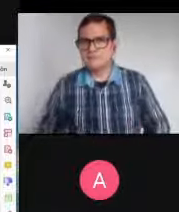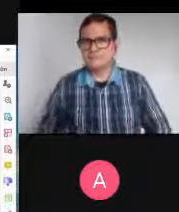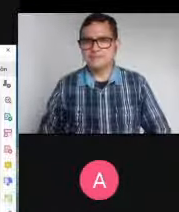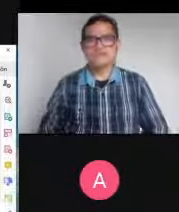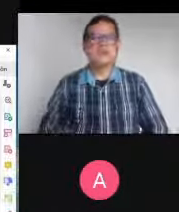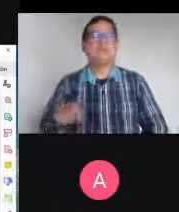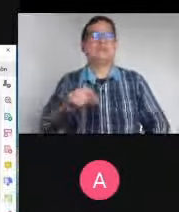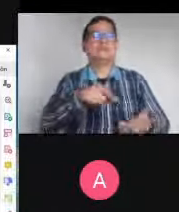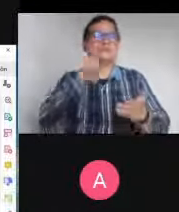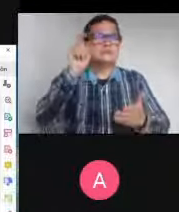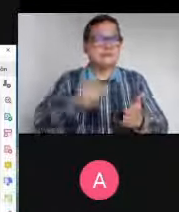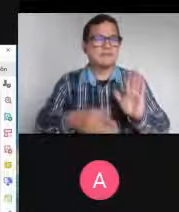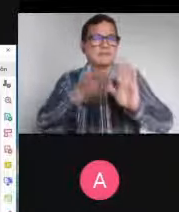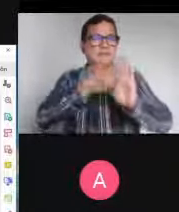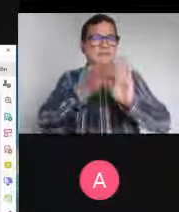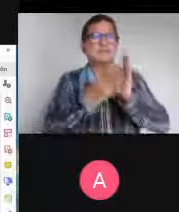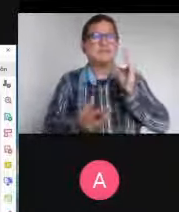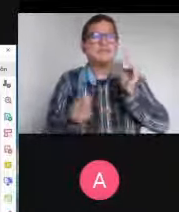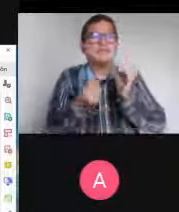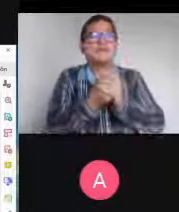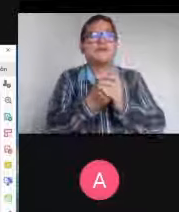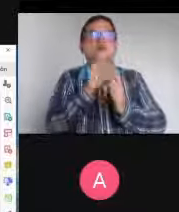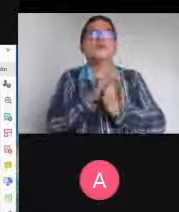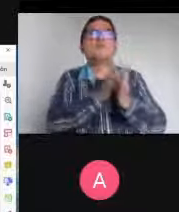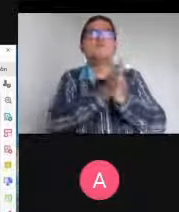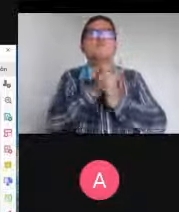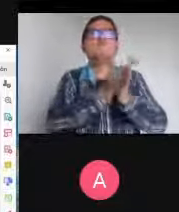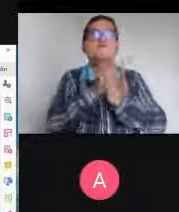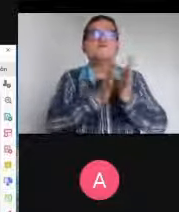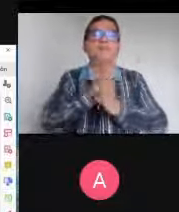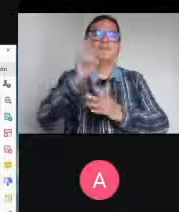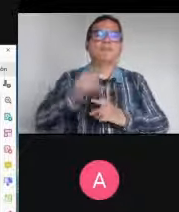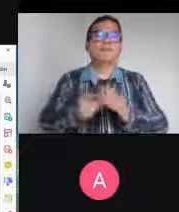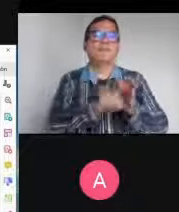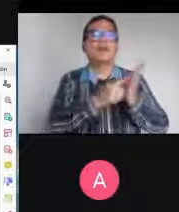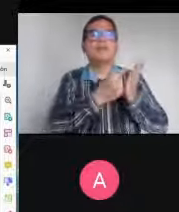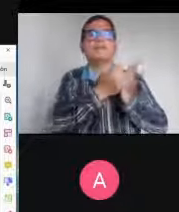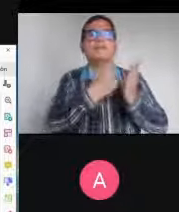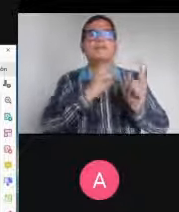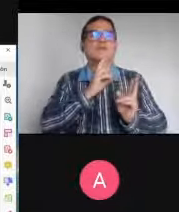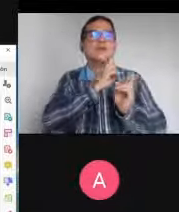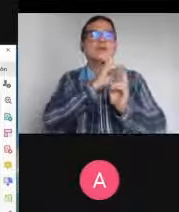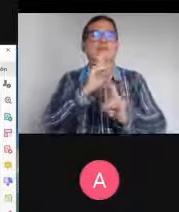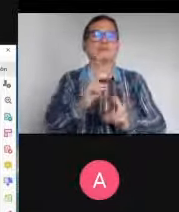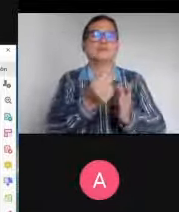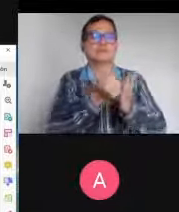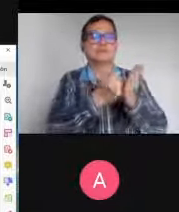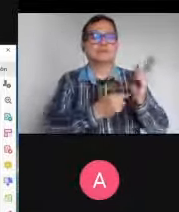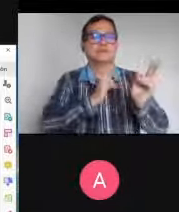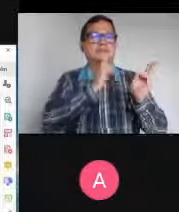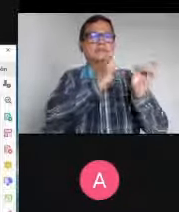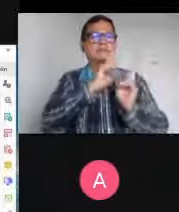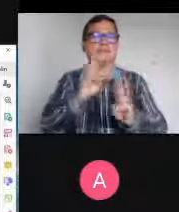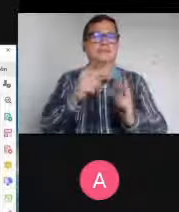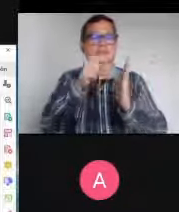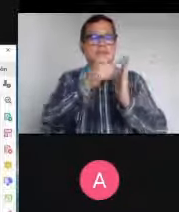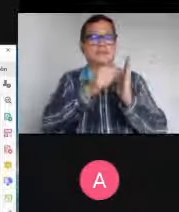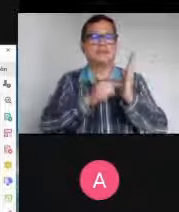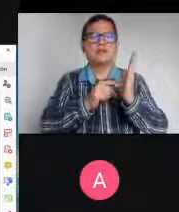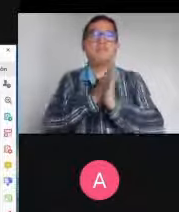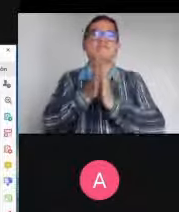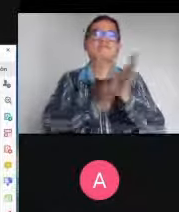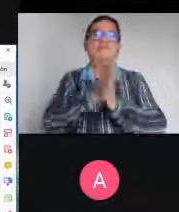Entonces, esas pues deben estar incluidas en su informe. Recuerden que hay que colocar la pregunta y su respuesta. El enunciado y la respuesta debemos colocar en el informe